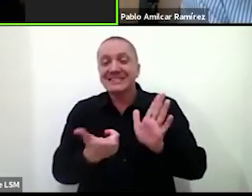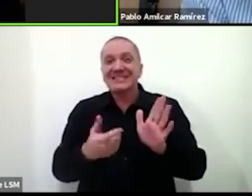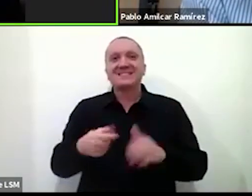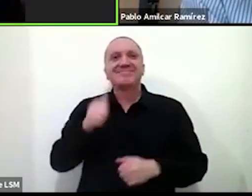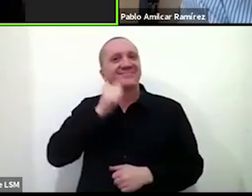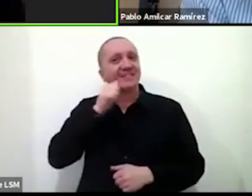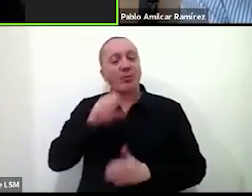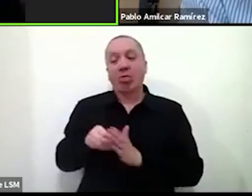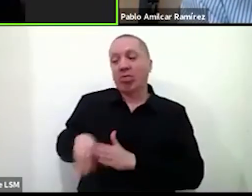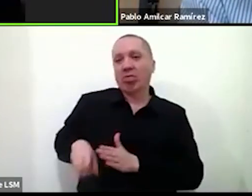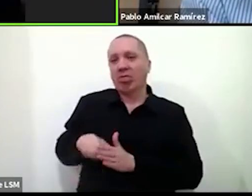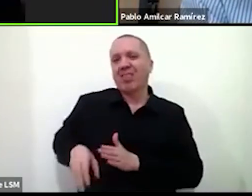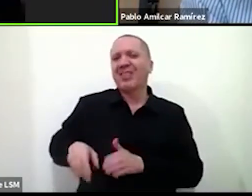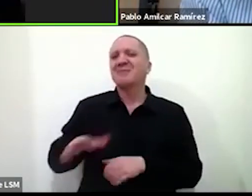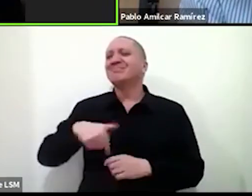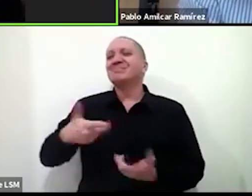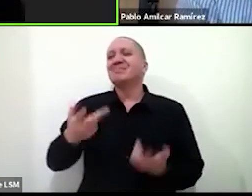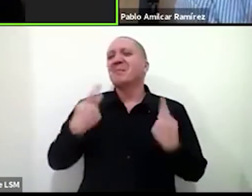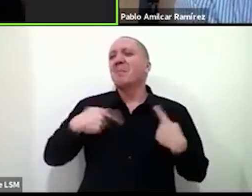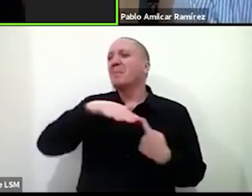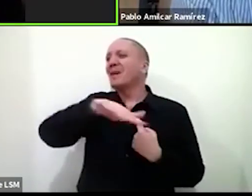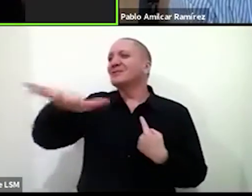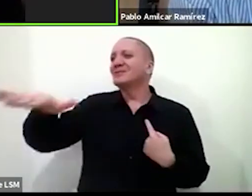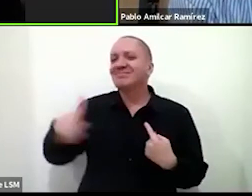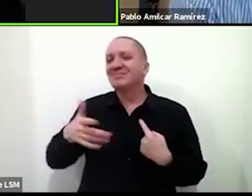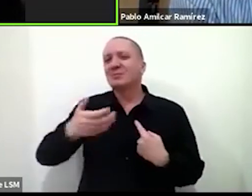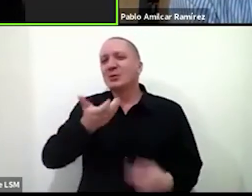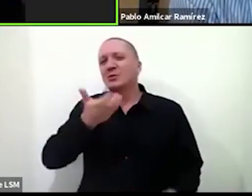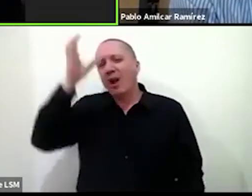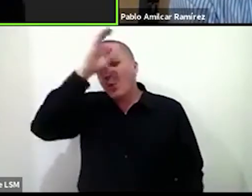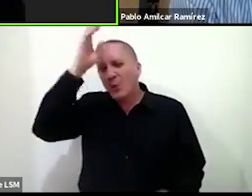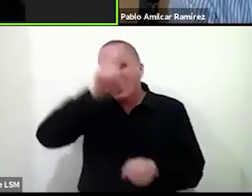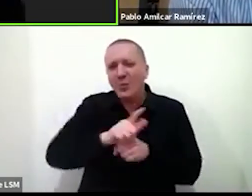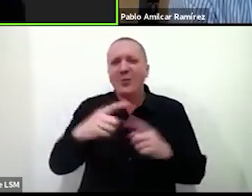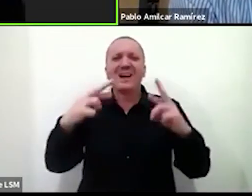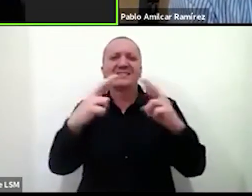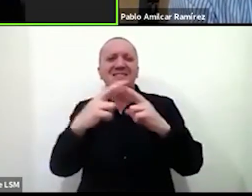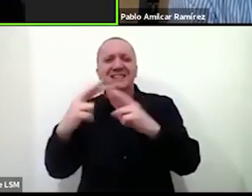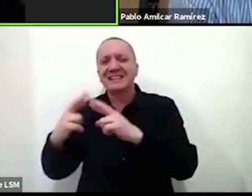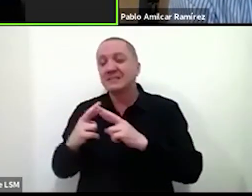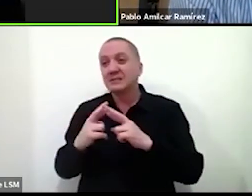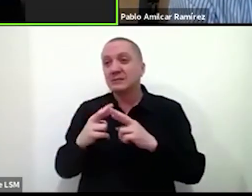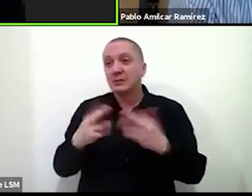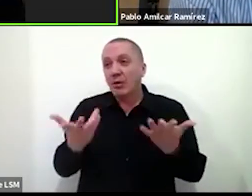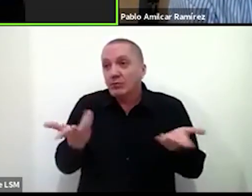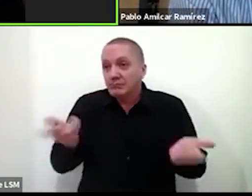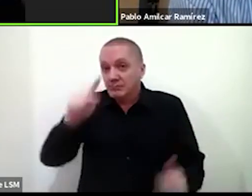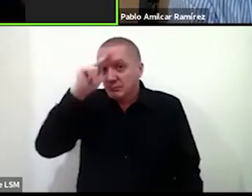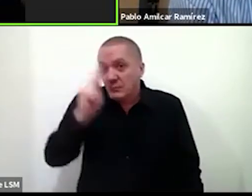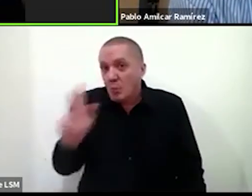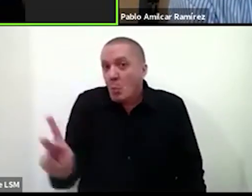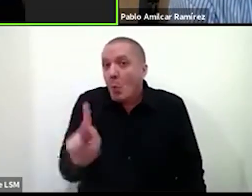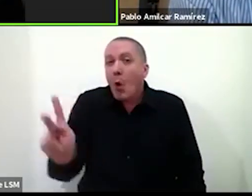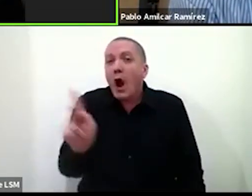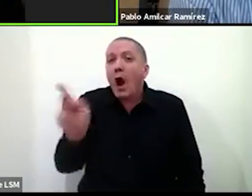nuestro sistema de creencias, nuestras propias crianzas, la religión, ni hablar en los pueblos chicos o en el interior adentro